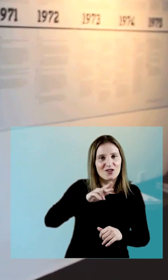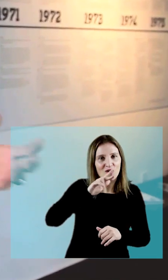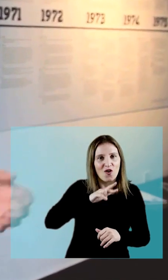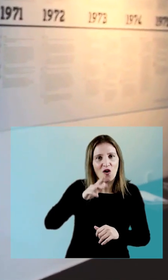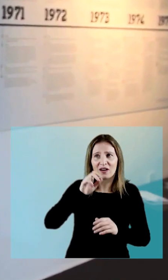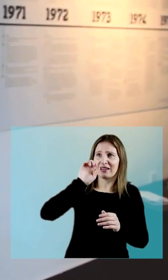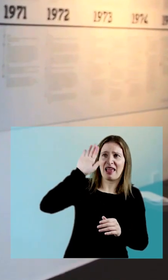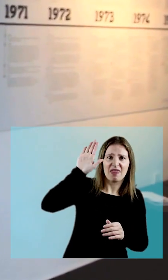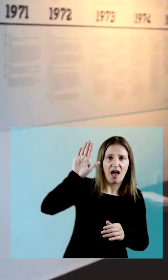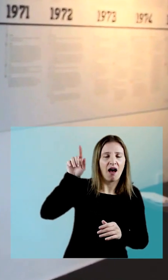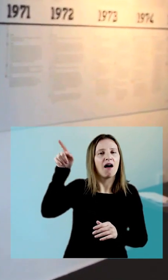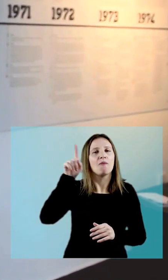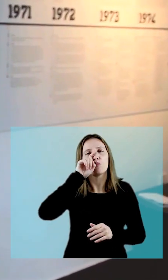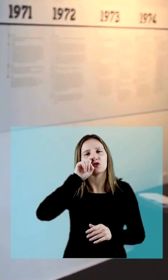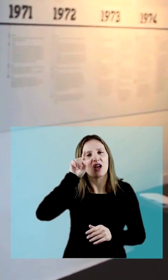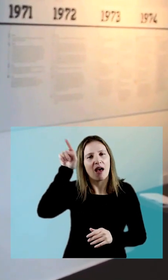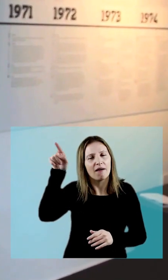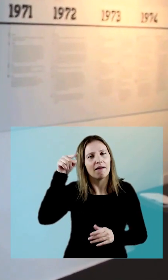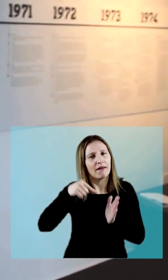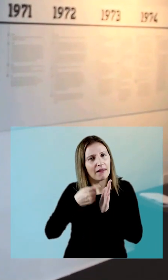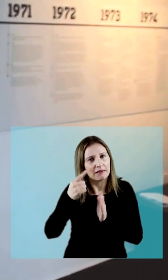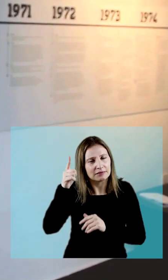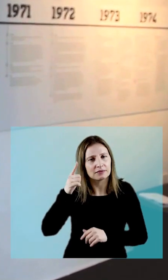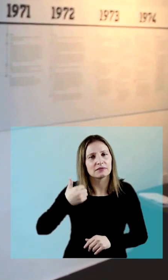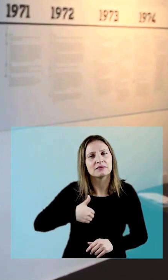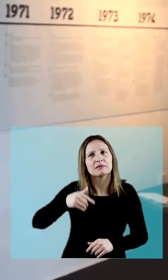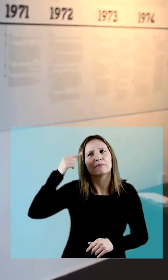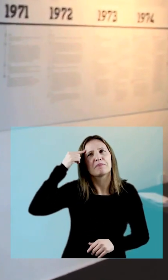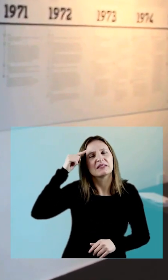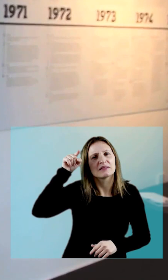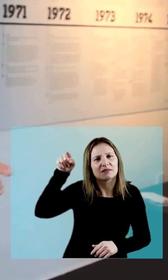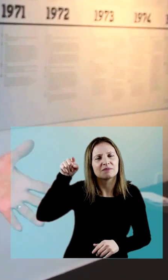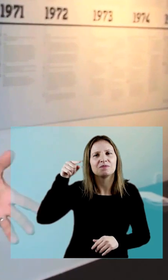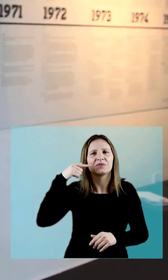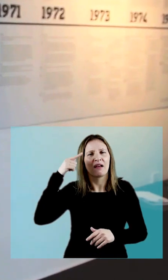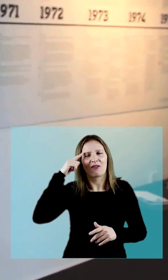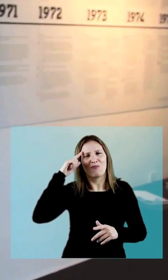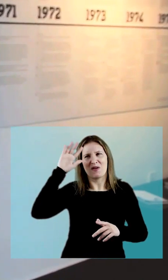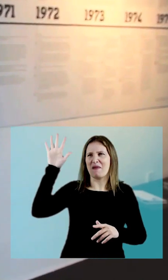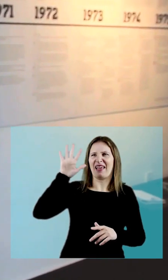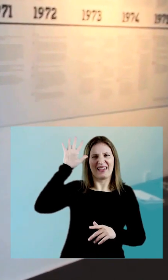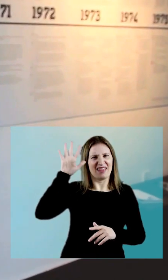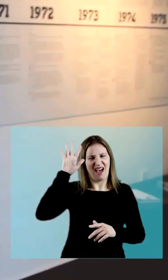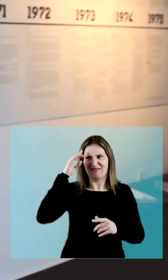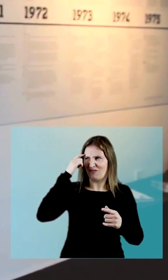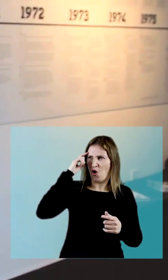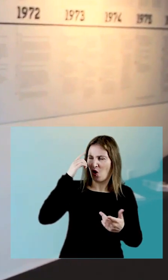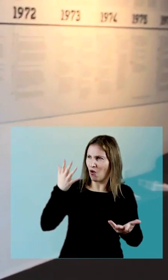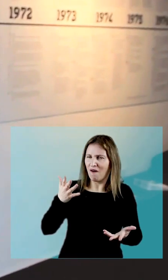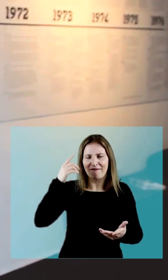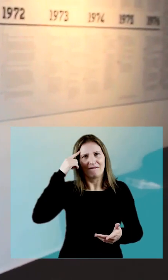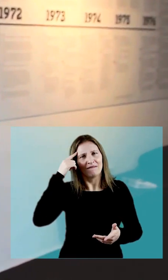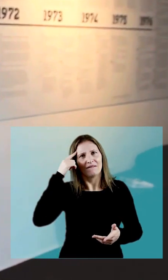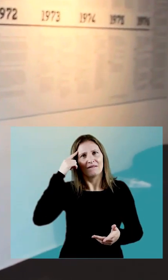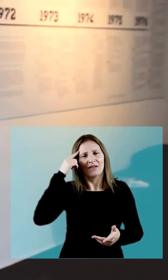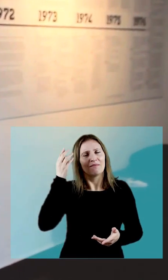en Buenos Aires, pensaron que todos pensaban o bien que estaban alucinando, que estaban perdiendo la cordura, o